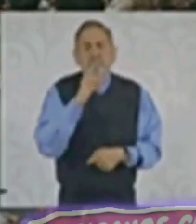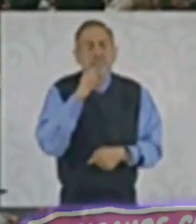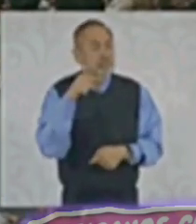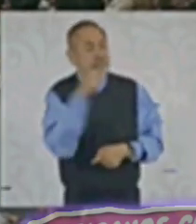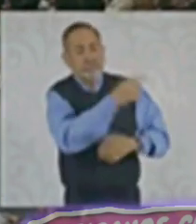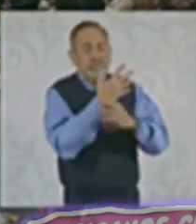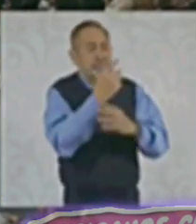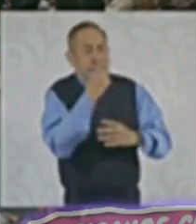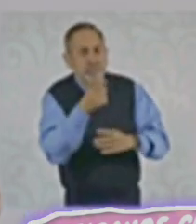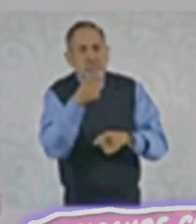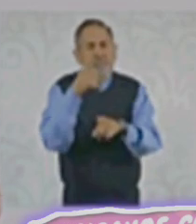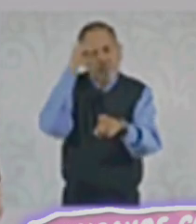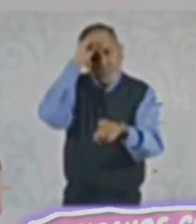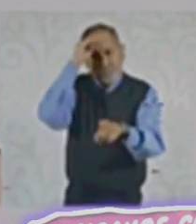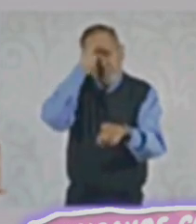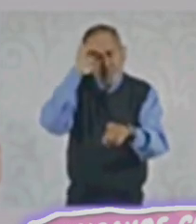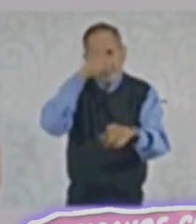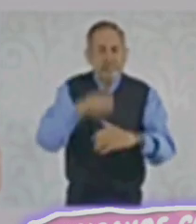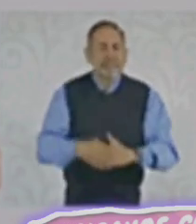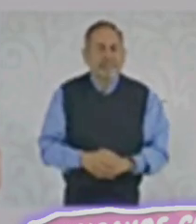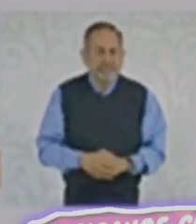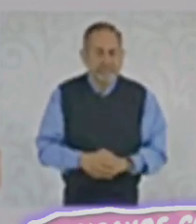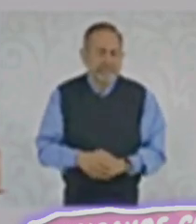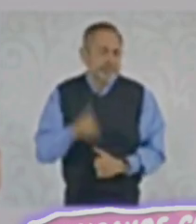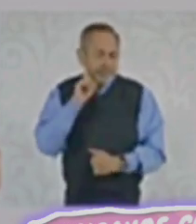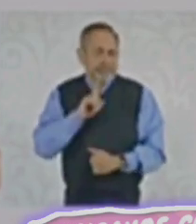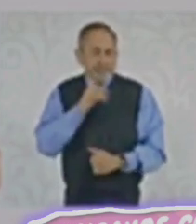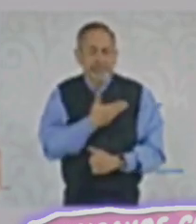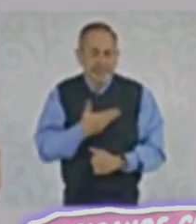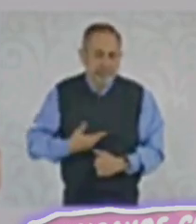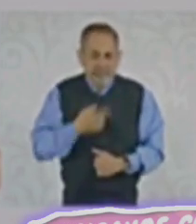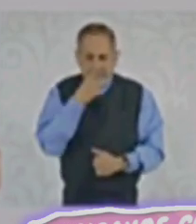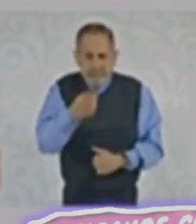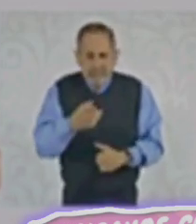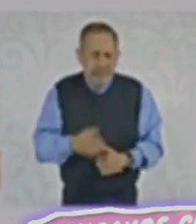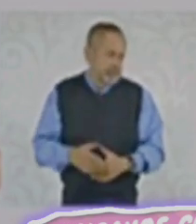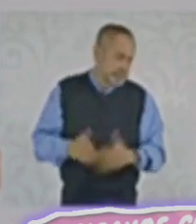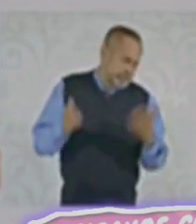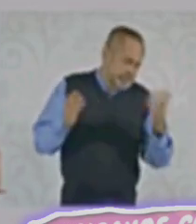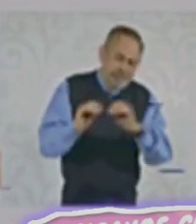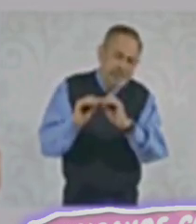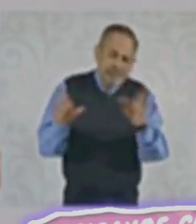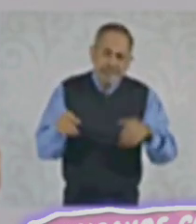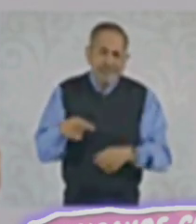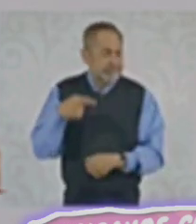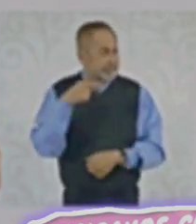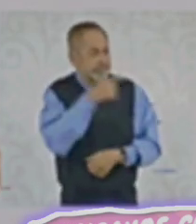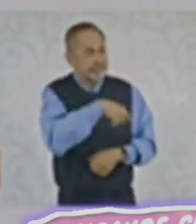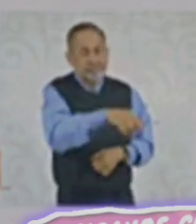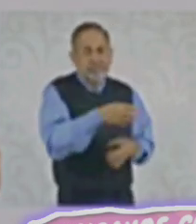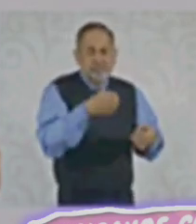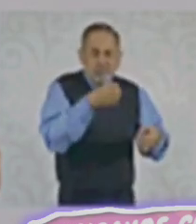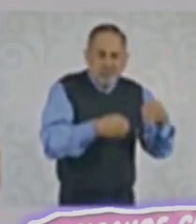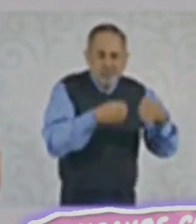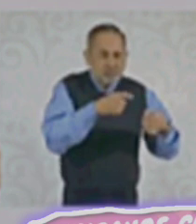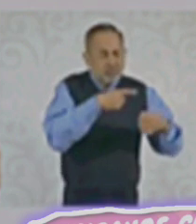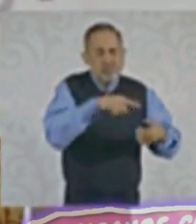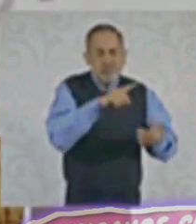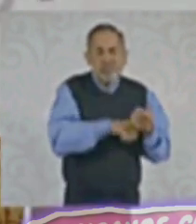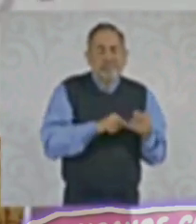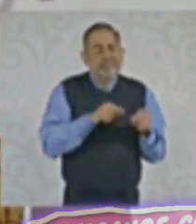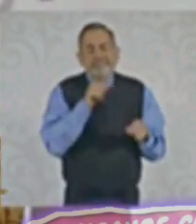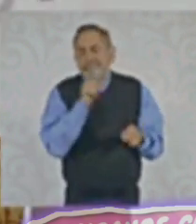pronunciamiento. Gracias. Sí, ellos pues son los jueces y que